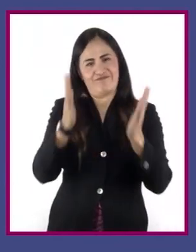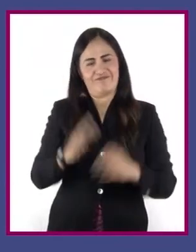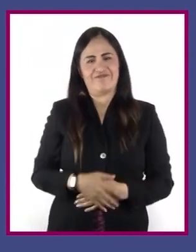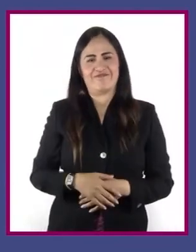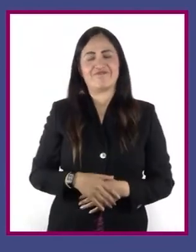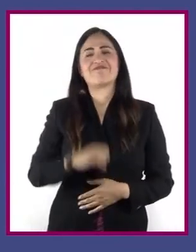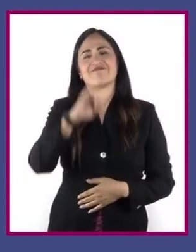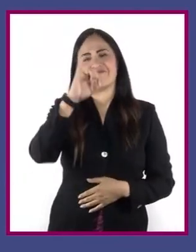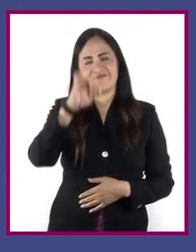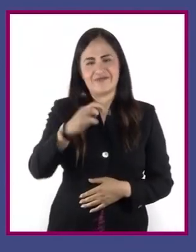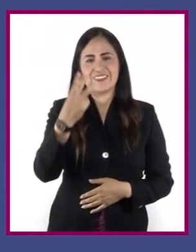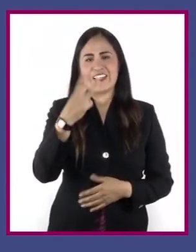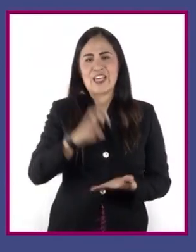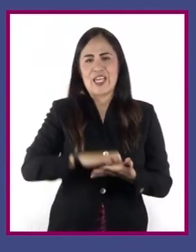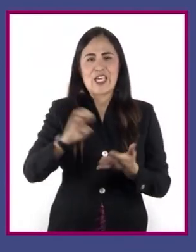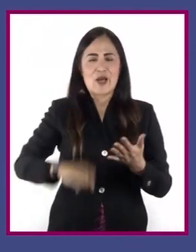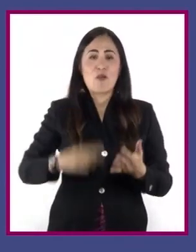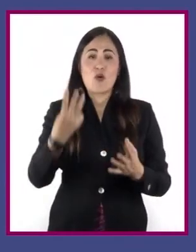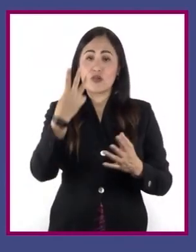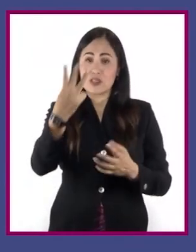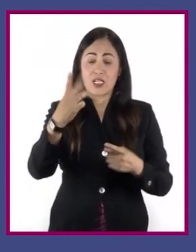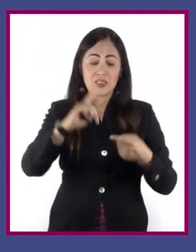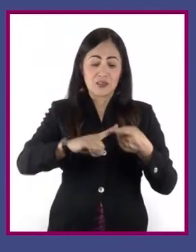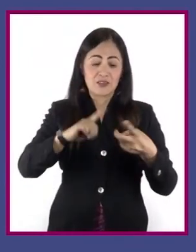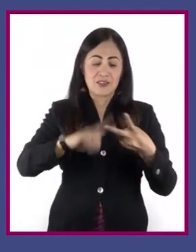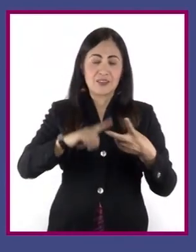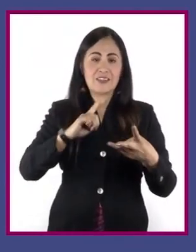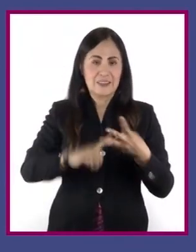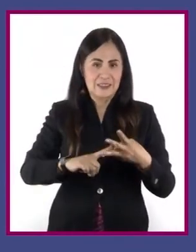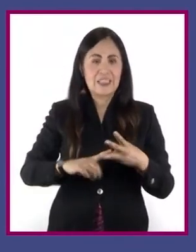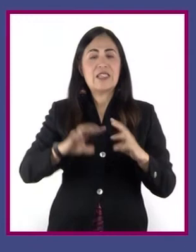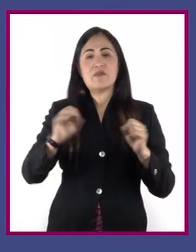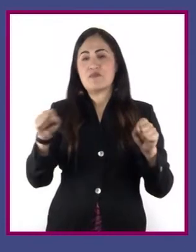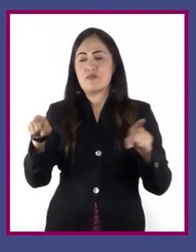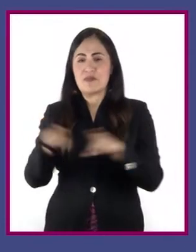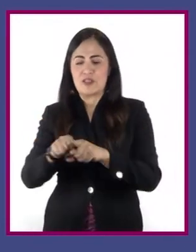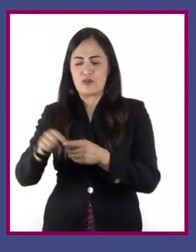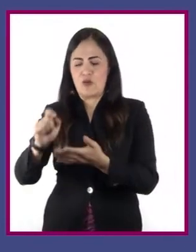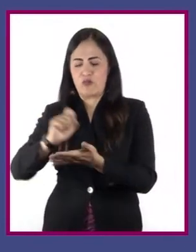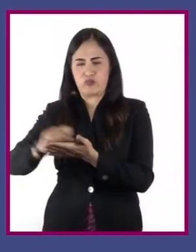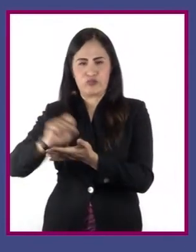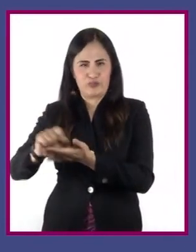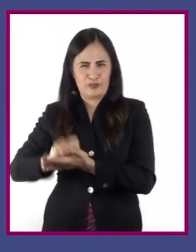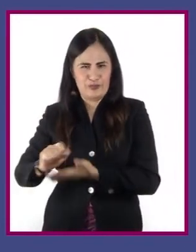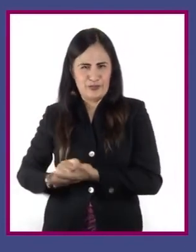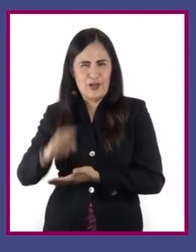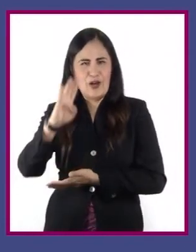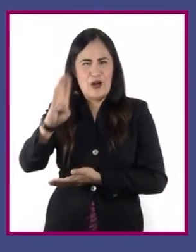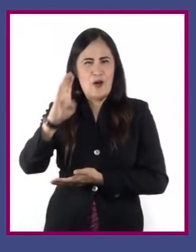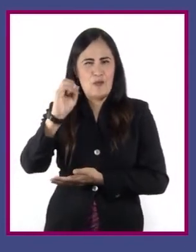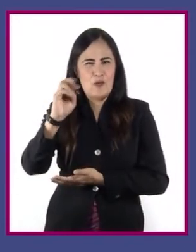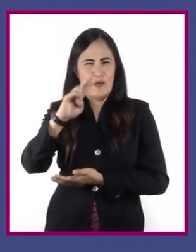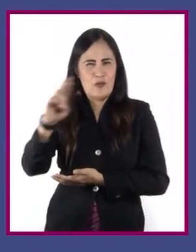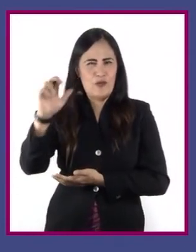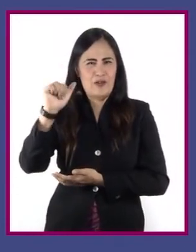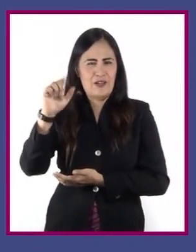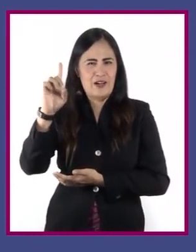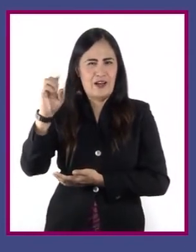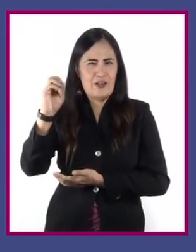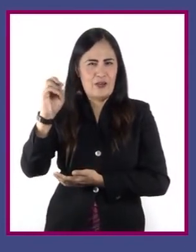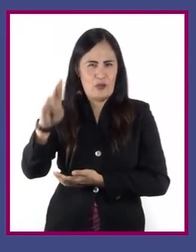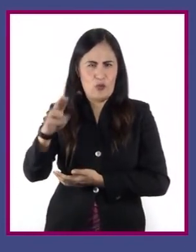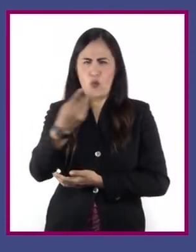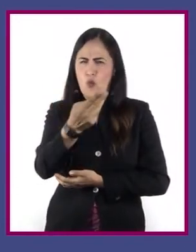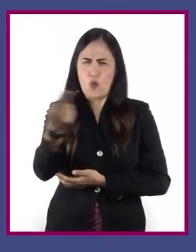estos 3 ejemplos de entrevistas y los ejemplos con borradores, ustedes pueden elegir cualquiera de esos modelos y hacer